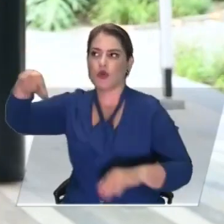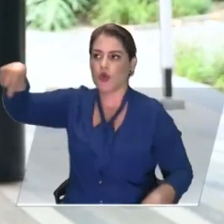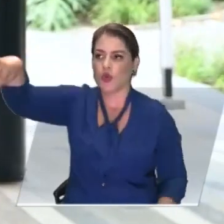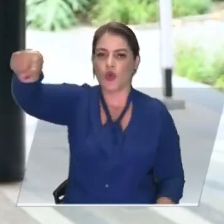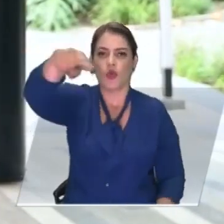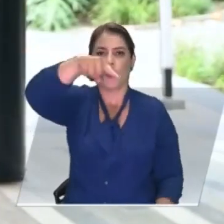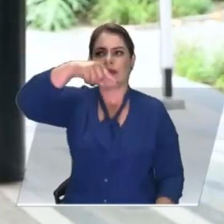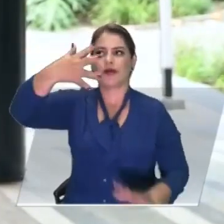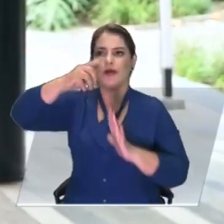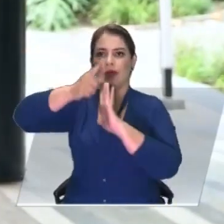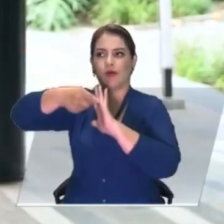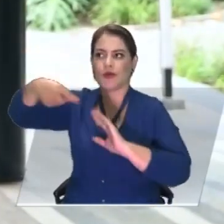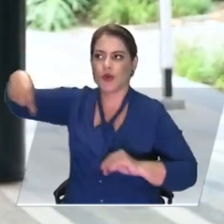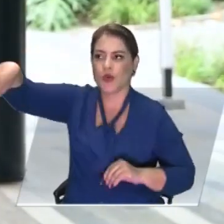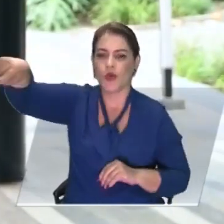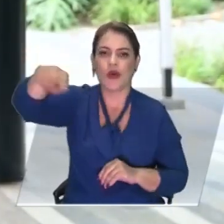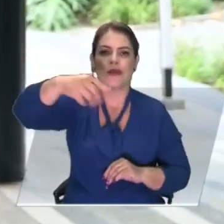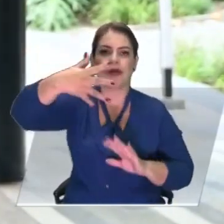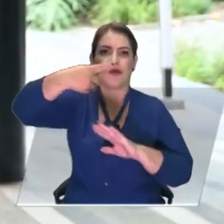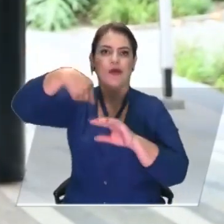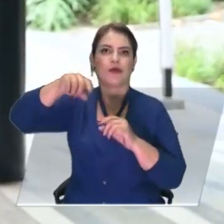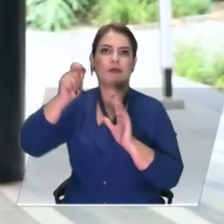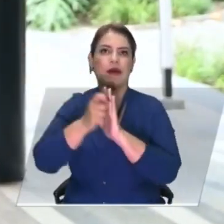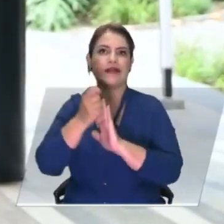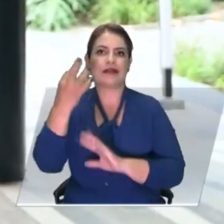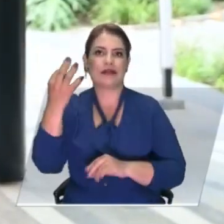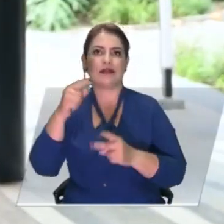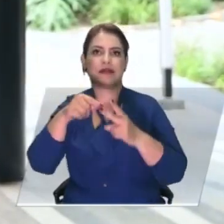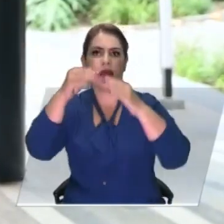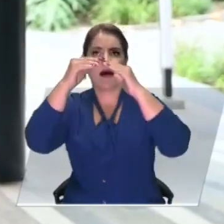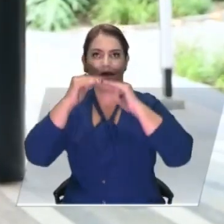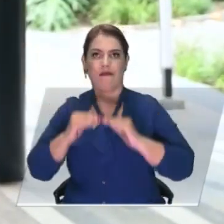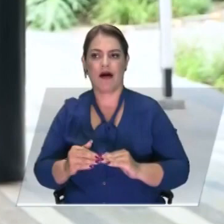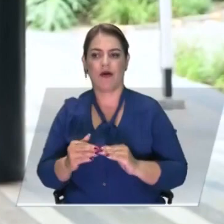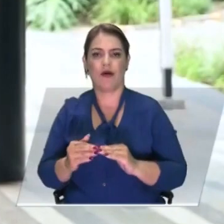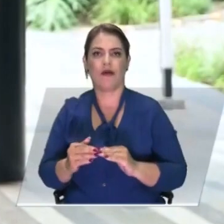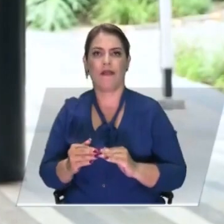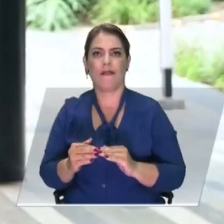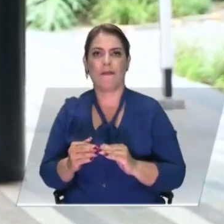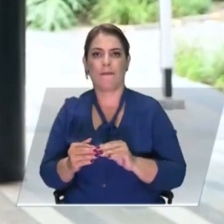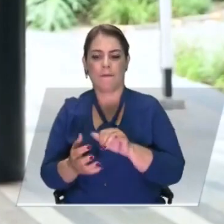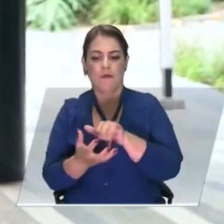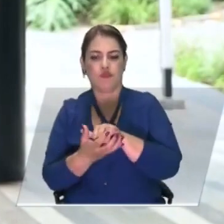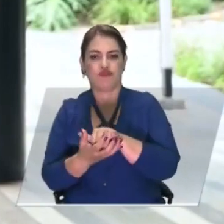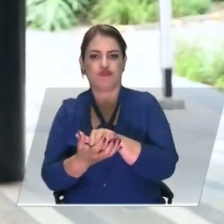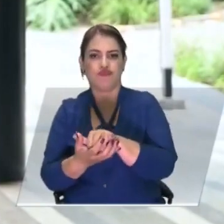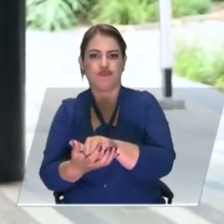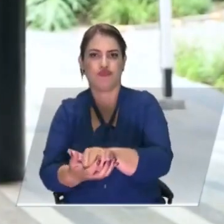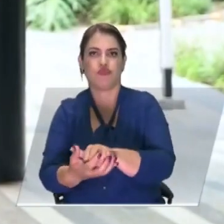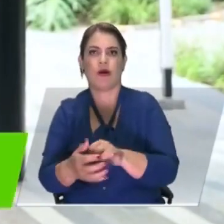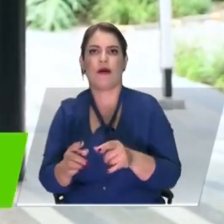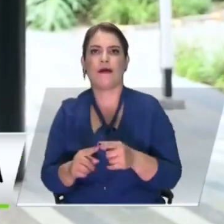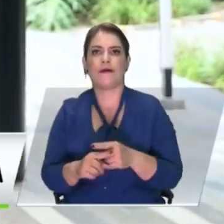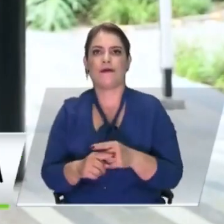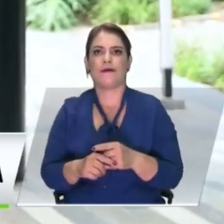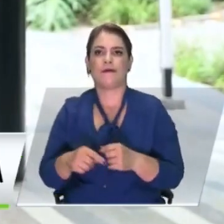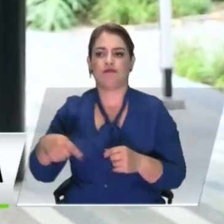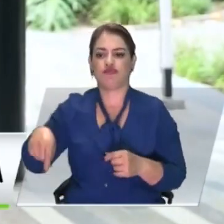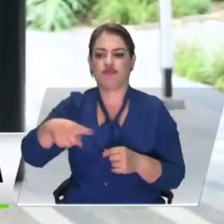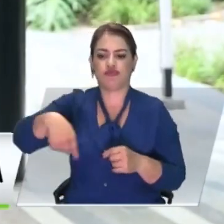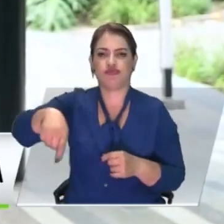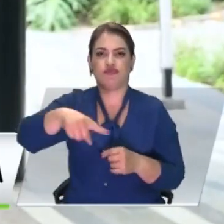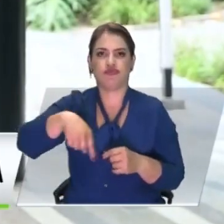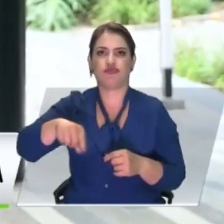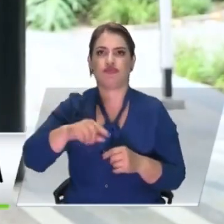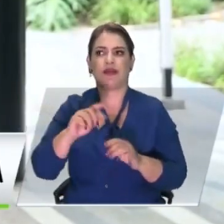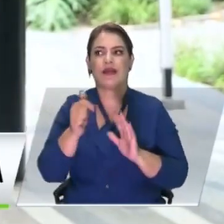Para la segunda misión debía de llevar una carga paga que simulaba un paquete electrónico y completar la mayor cantidad de vueltas en una ventana